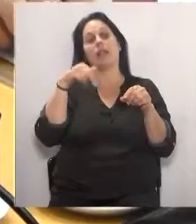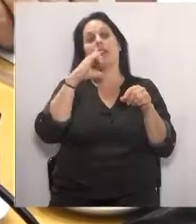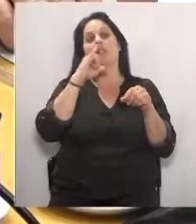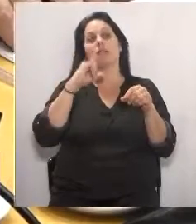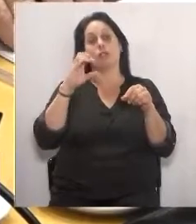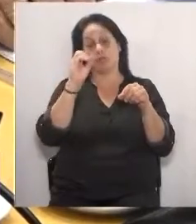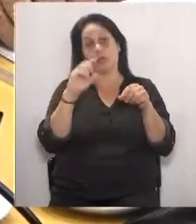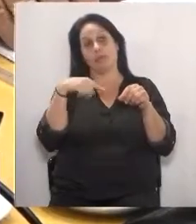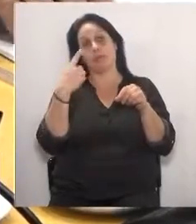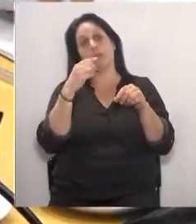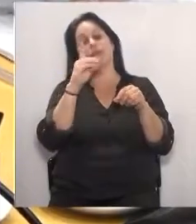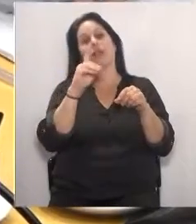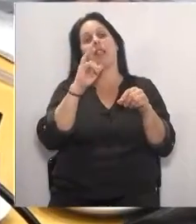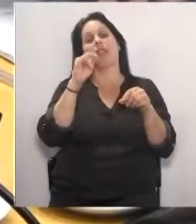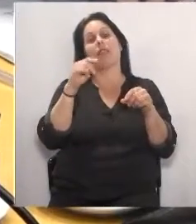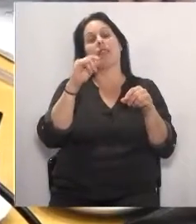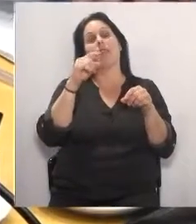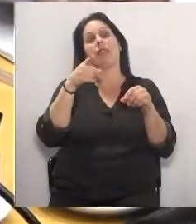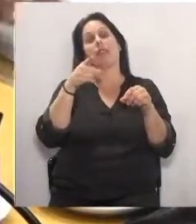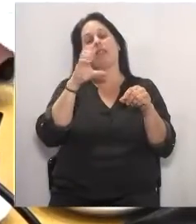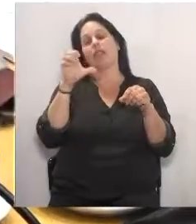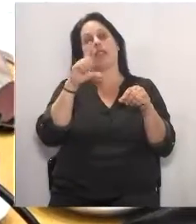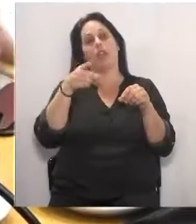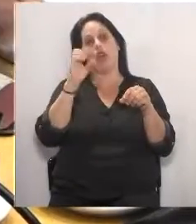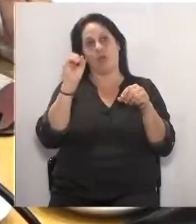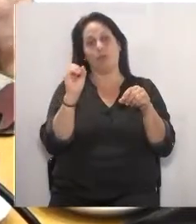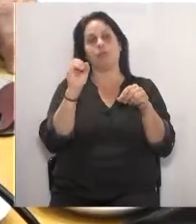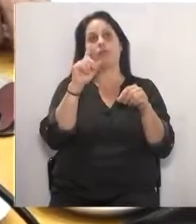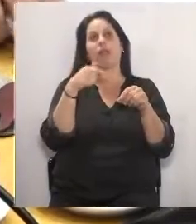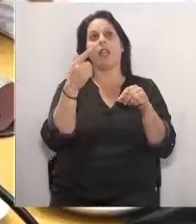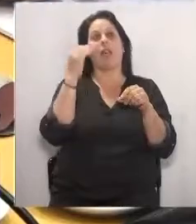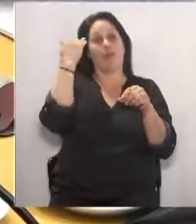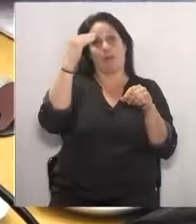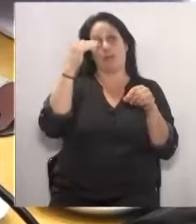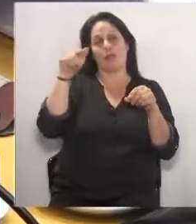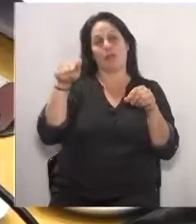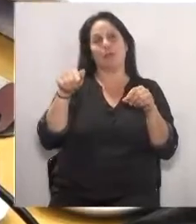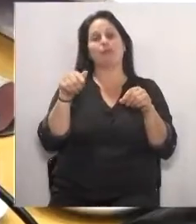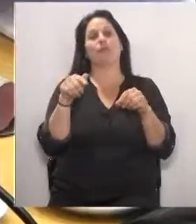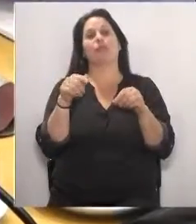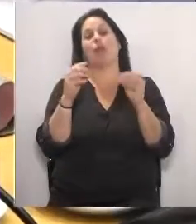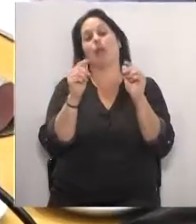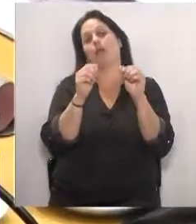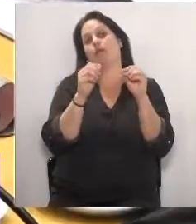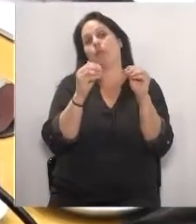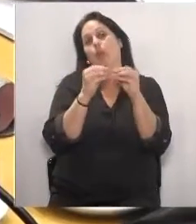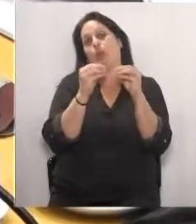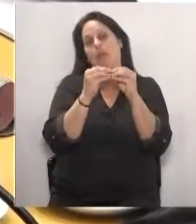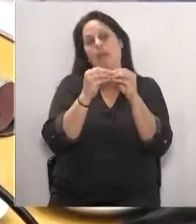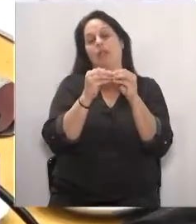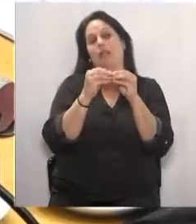representación de su pupilo y en su tarea también de docente y compañero de largos años de esta